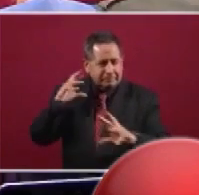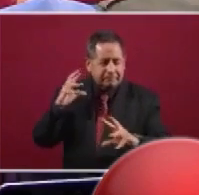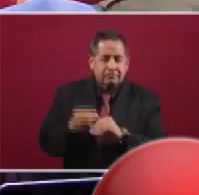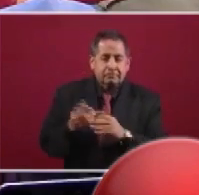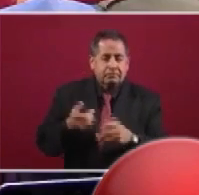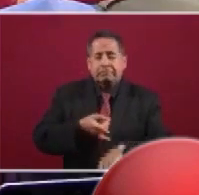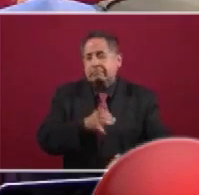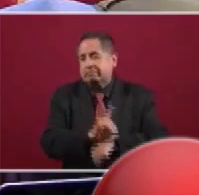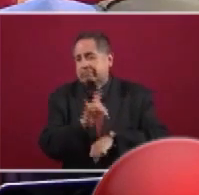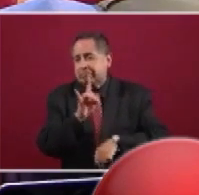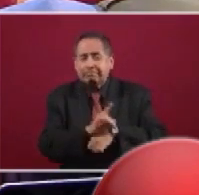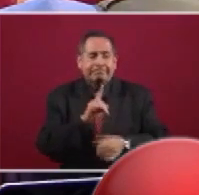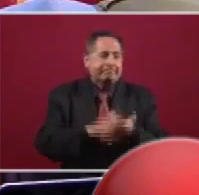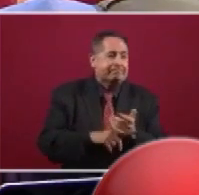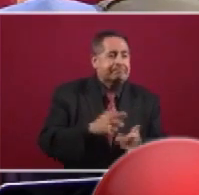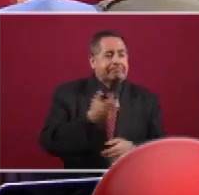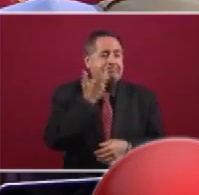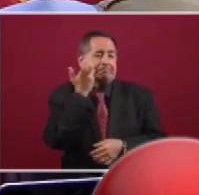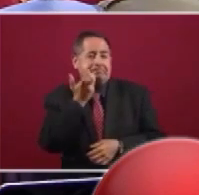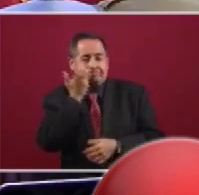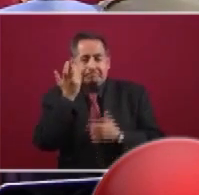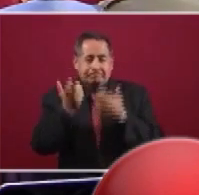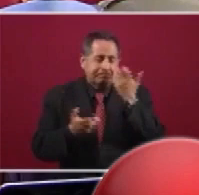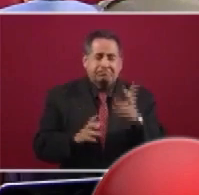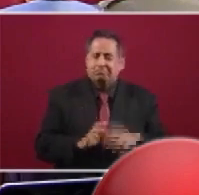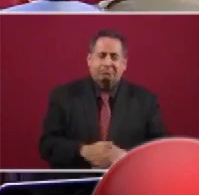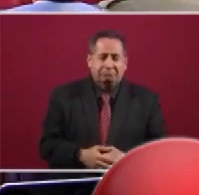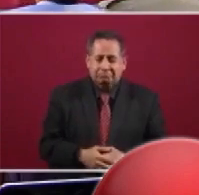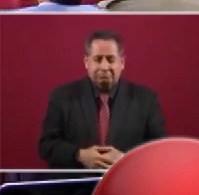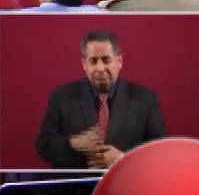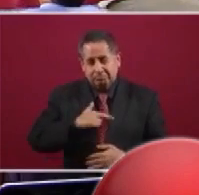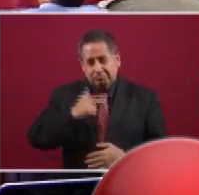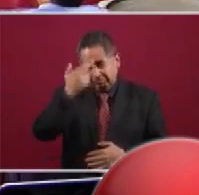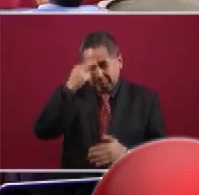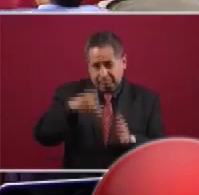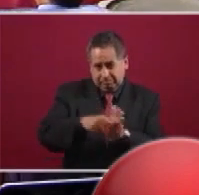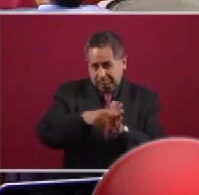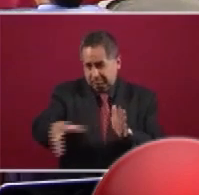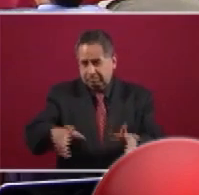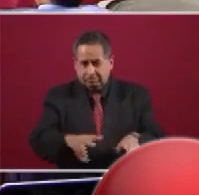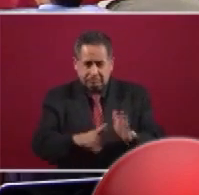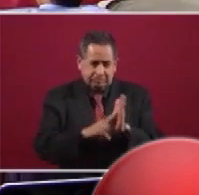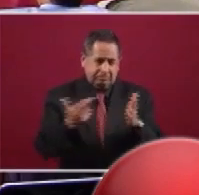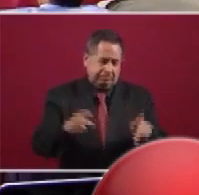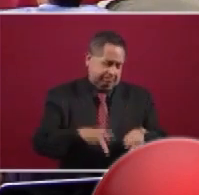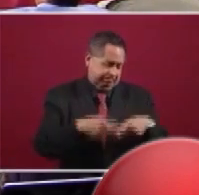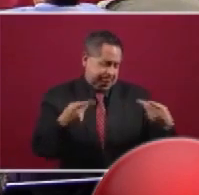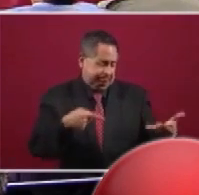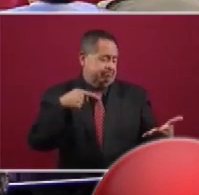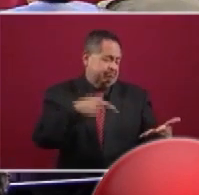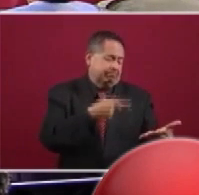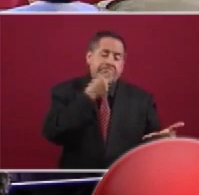de simulación. Yo recuerdo periódicos y revistas hablando